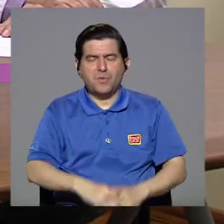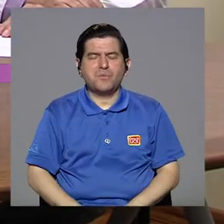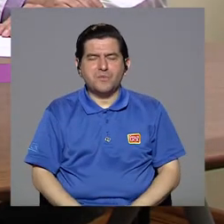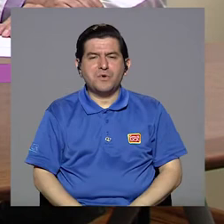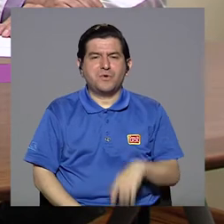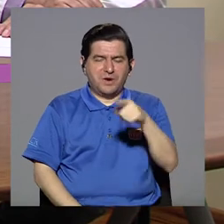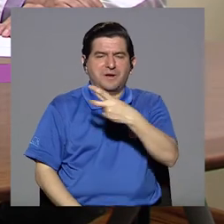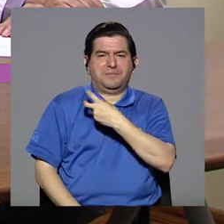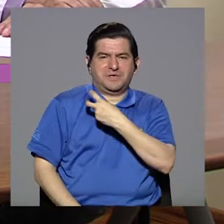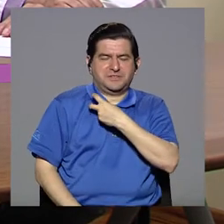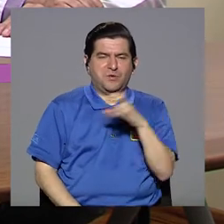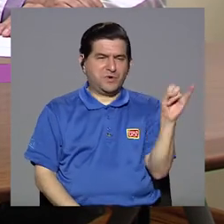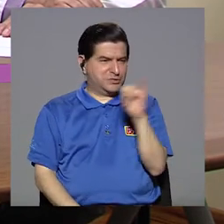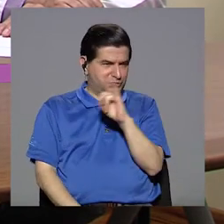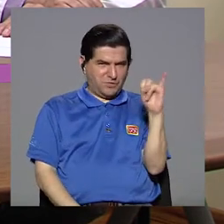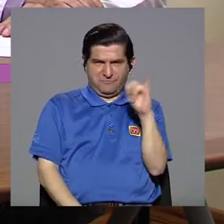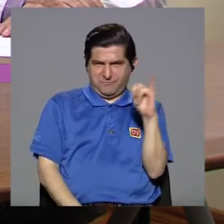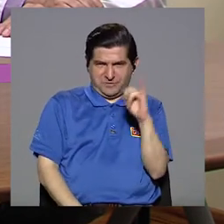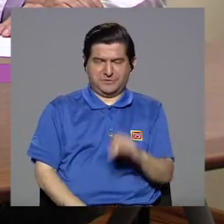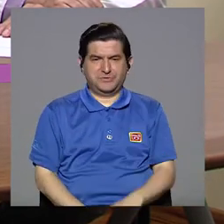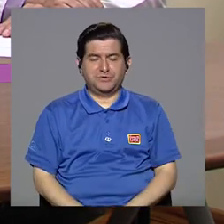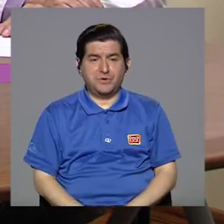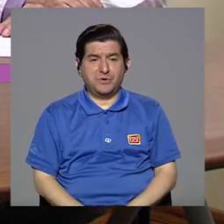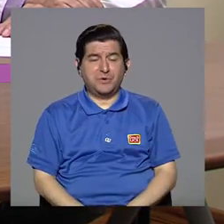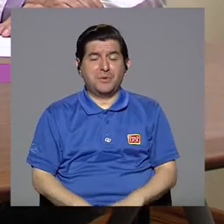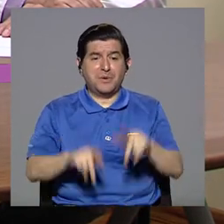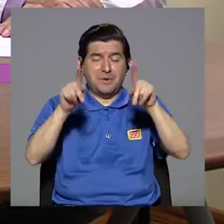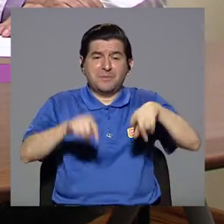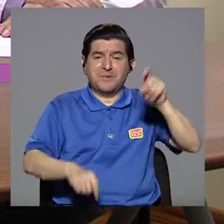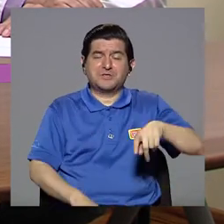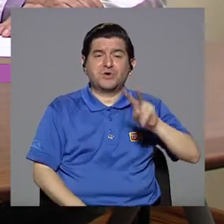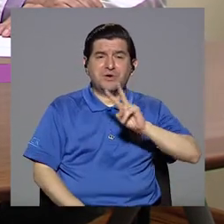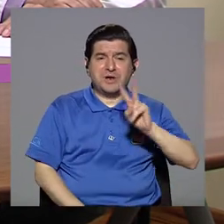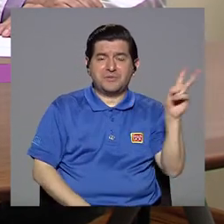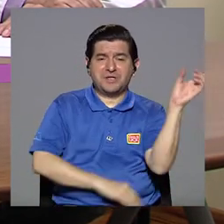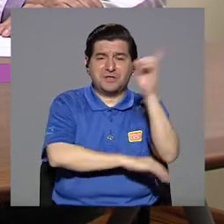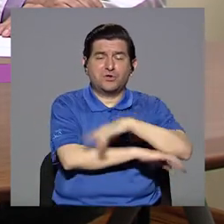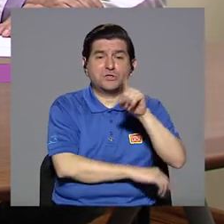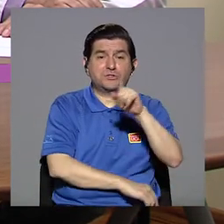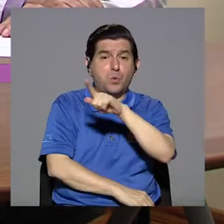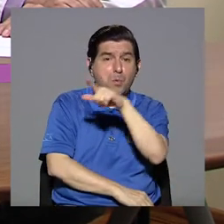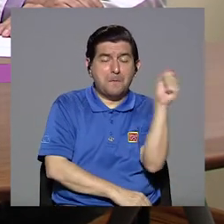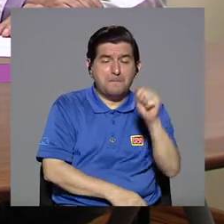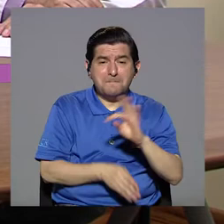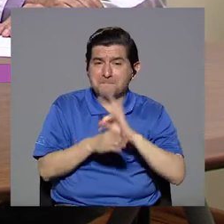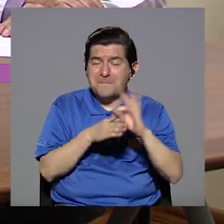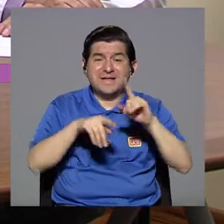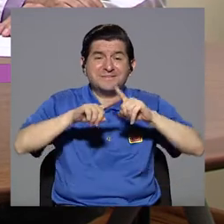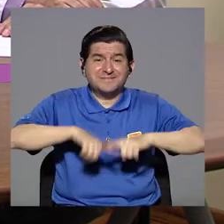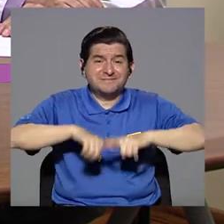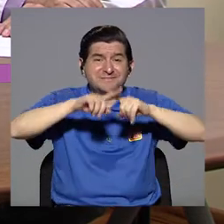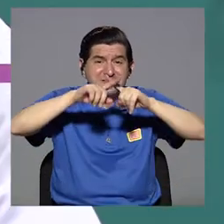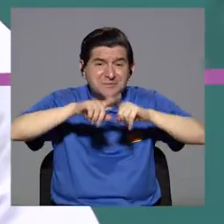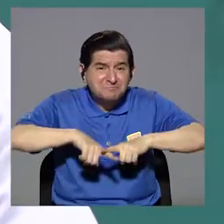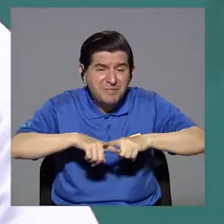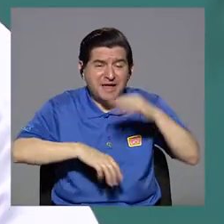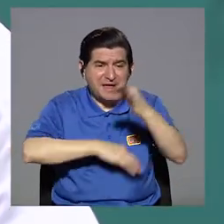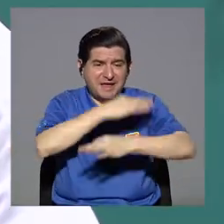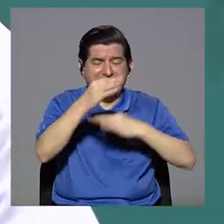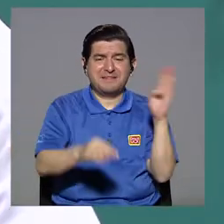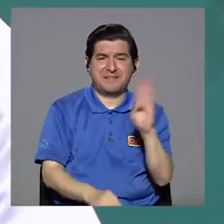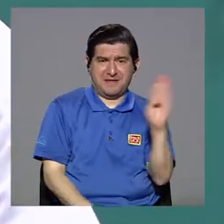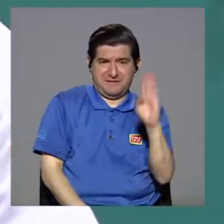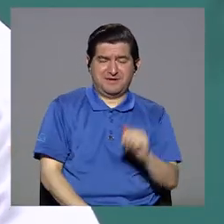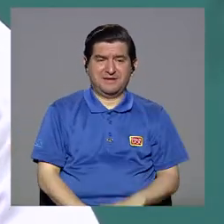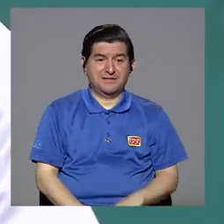que son infecciones porque hay un problema el hueso que se infecta qué paciente va se requieren 22 días hasta un mes de tratamiento dependiendo del